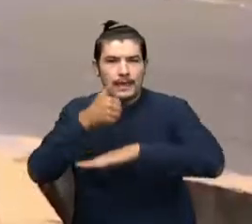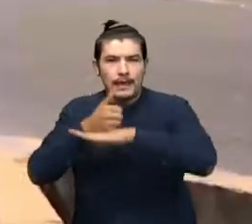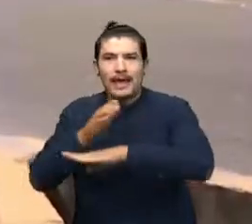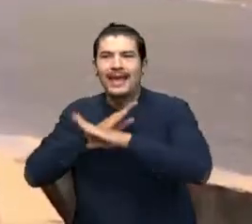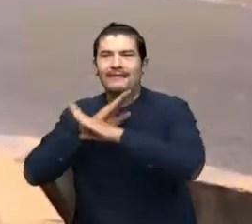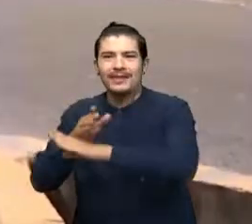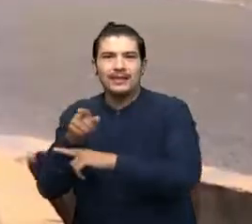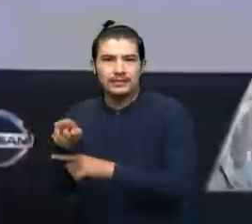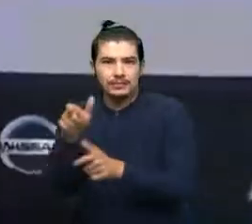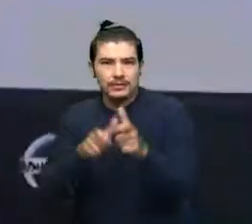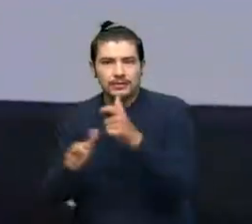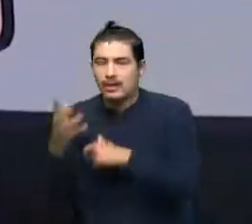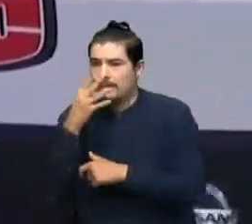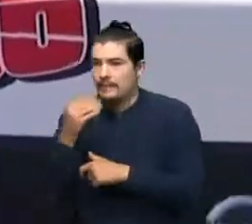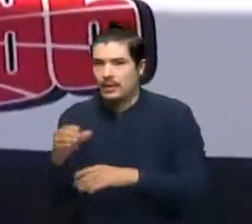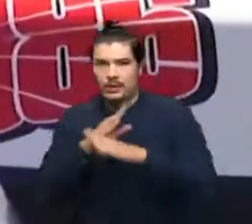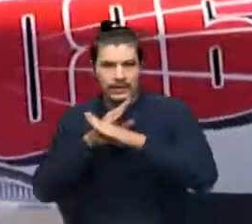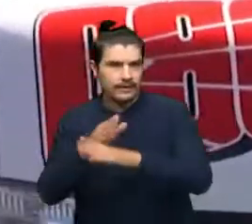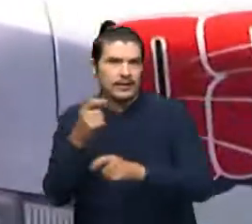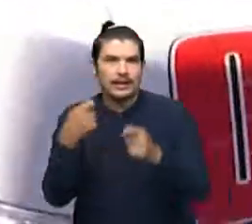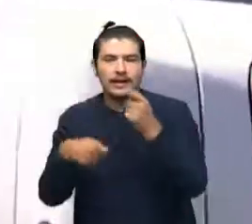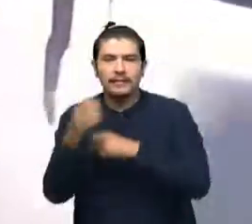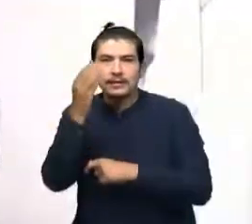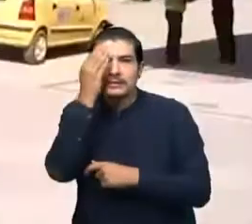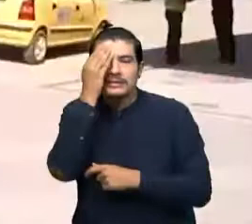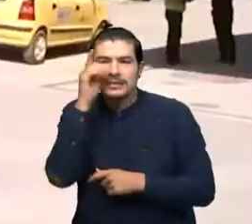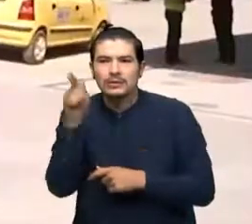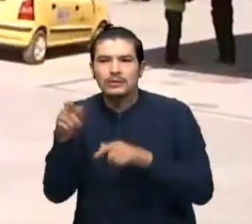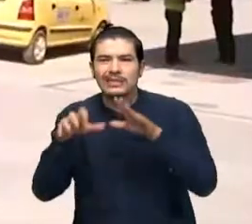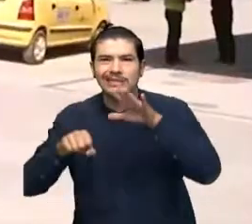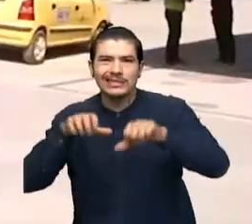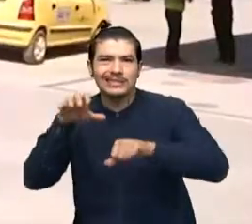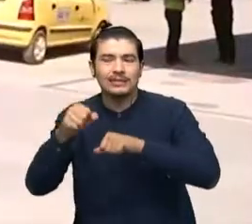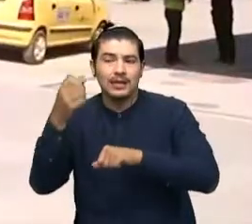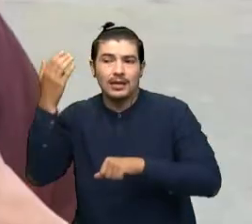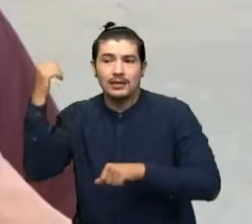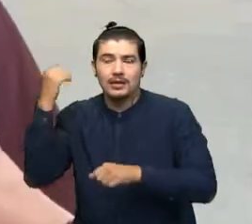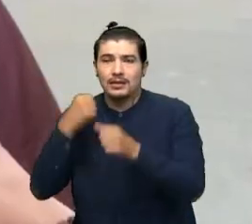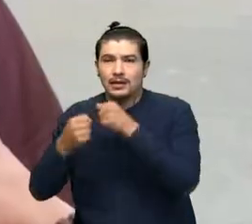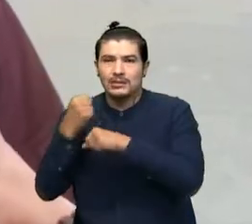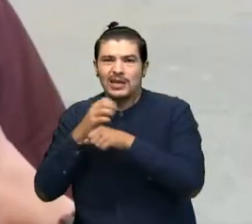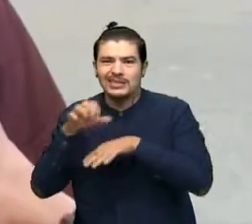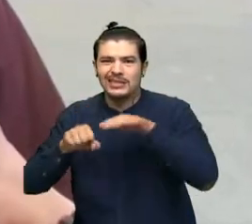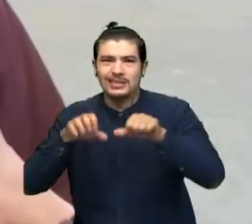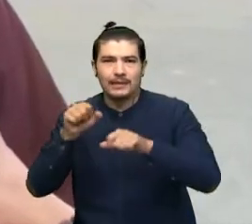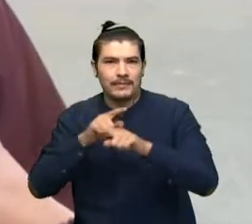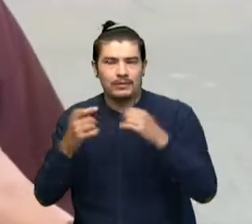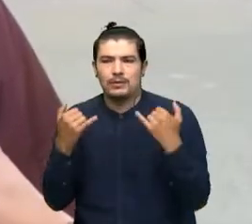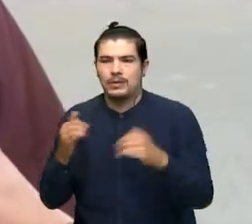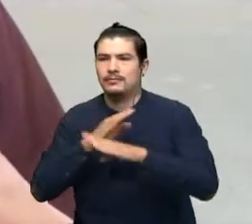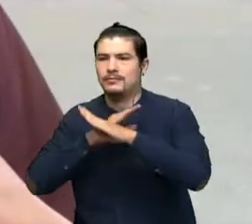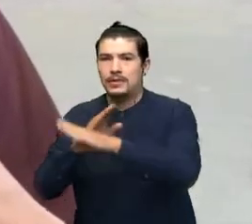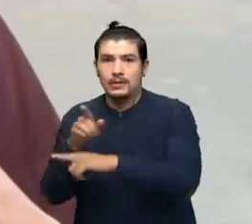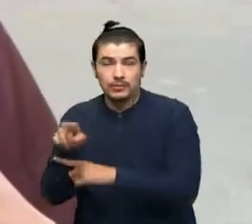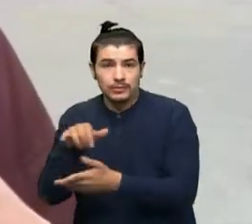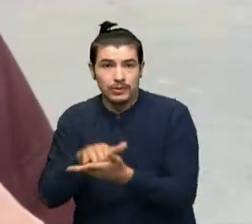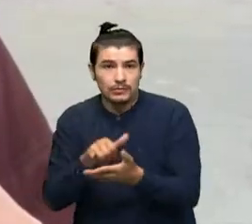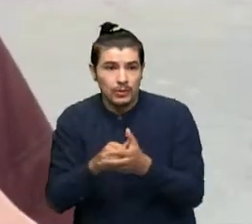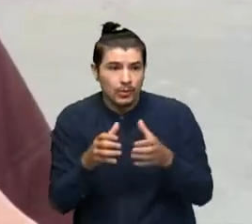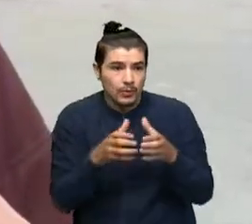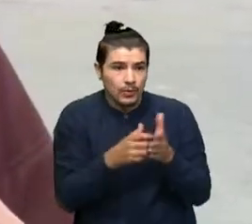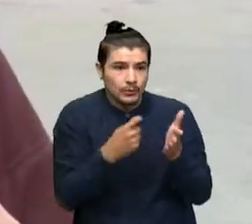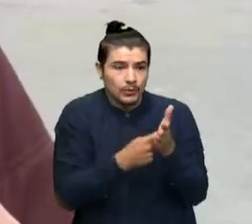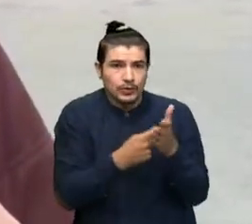de los delincuentes y frenar la piratería que se ha ganado todo el espacio en los últimos años. Ya la rentabilidad de los socios se bajó muy alto,